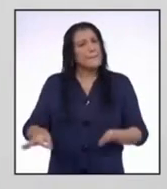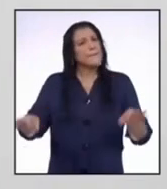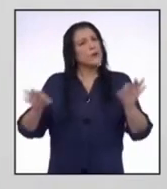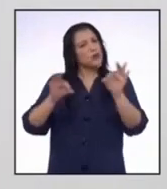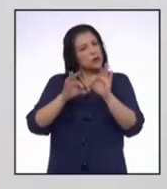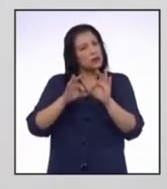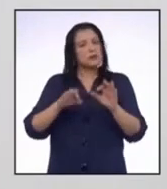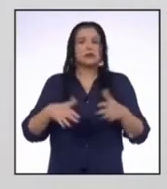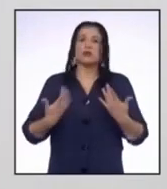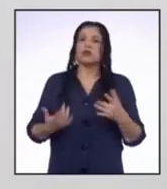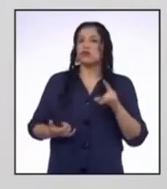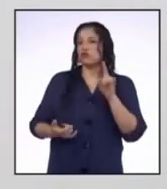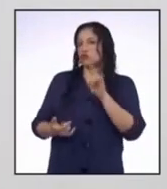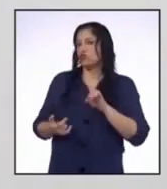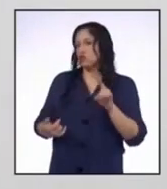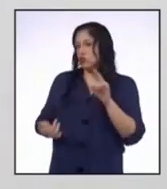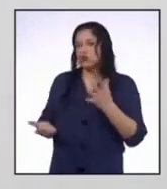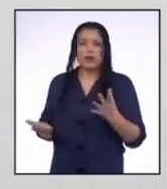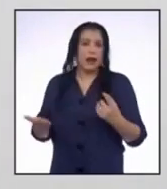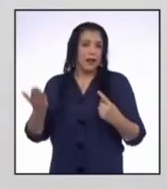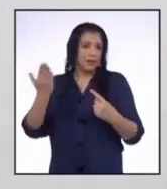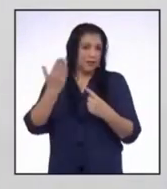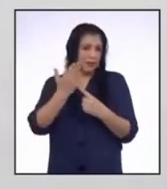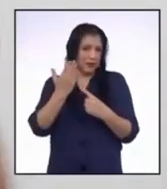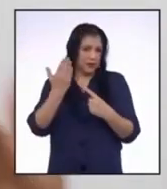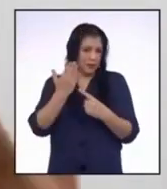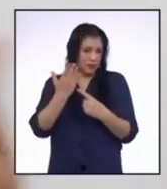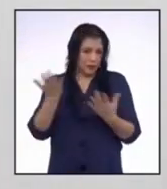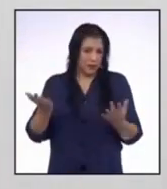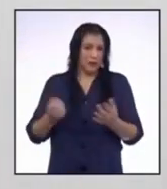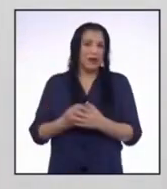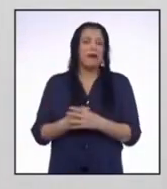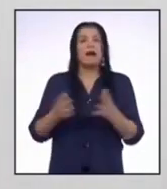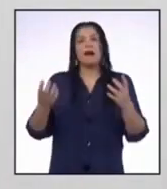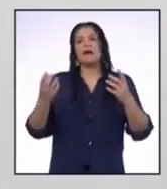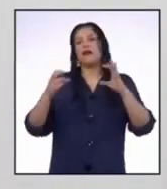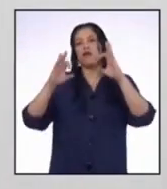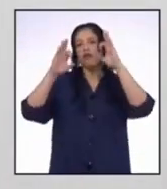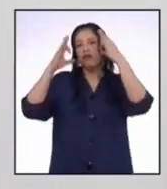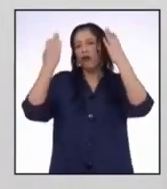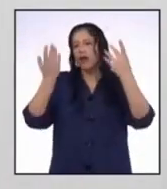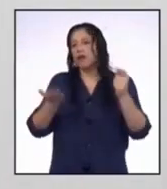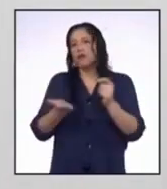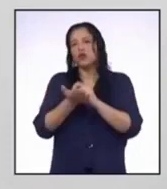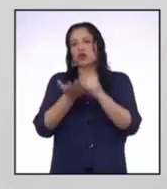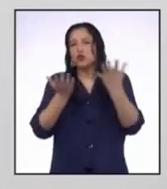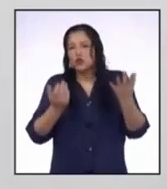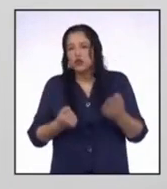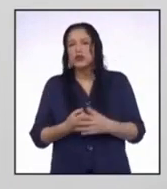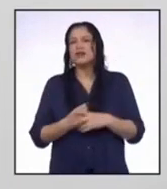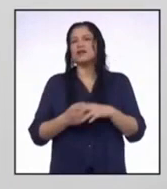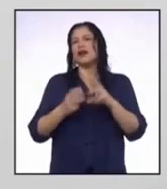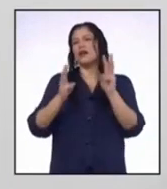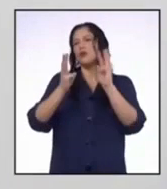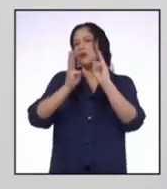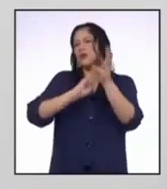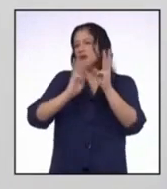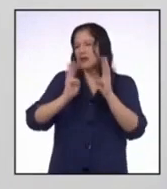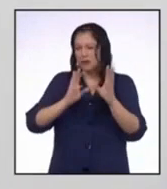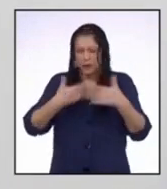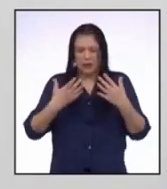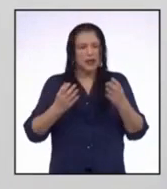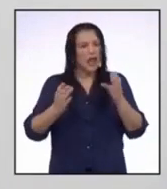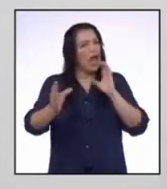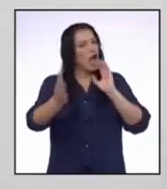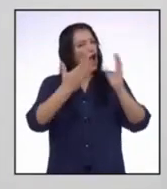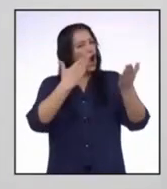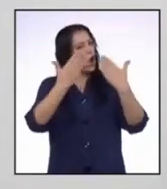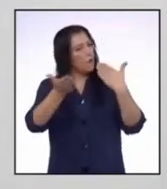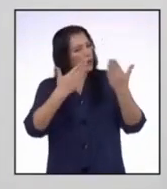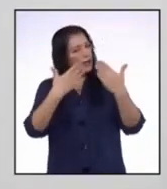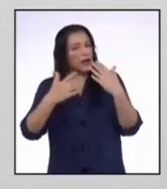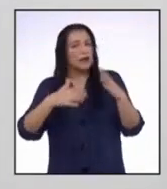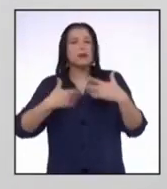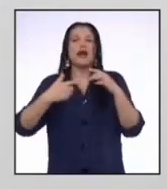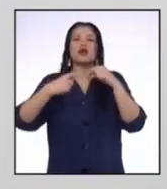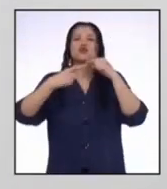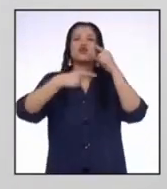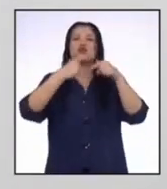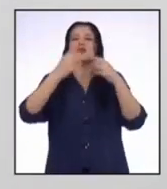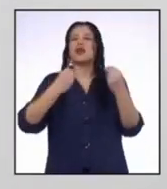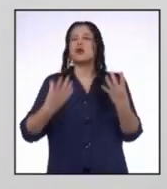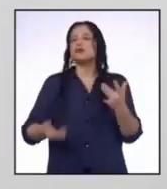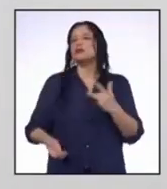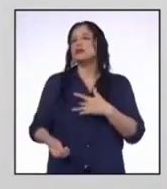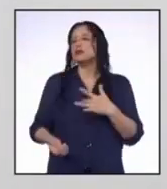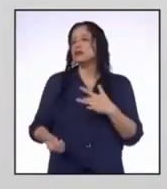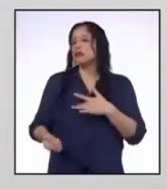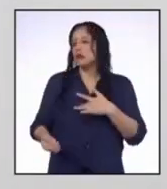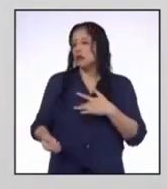hagas uso, por ejemplo, de la tecnología a través de las redes sociales para que puedas comunicarte con ellos y les puedas contar cómo es que